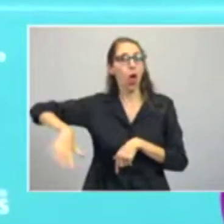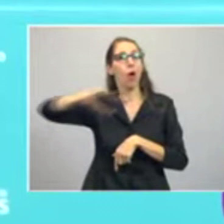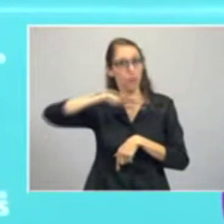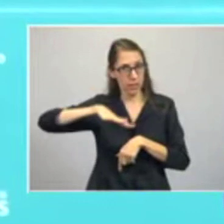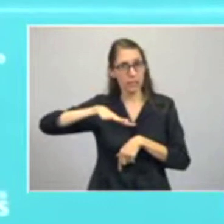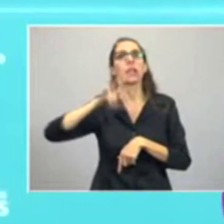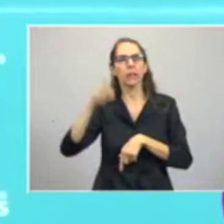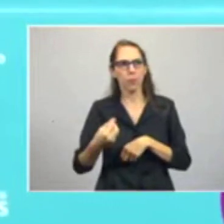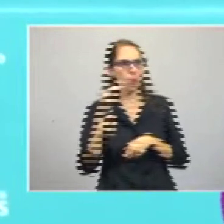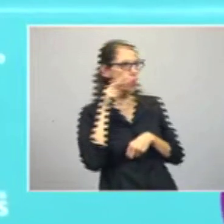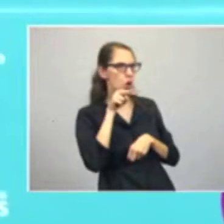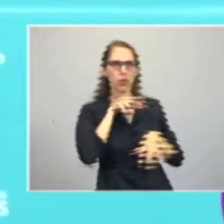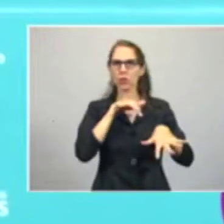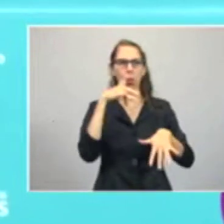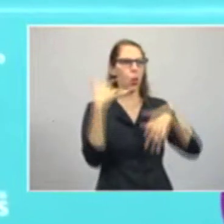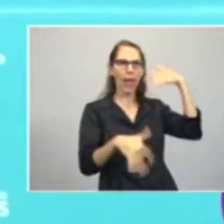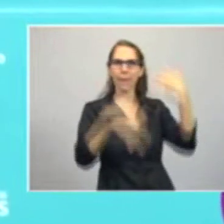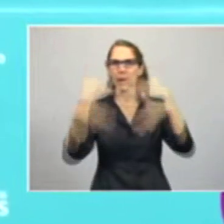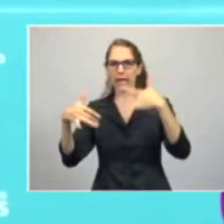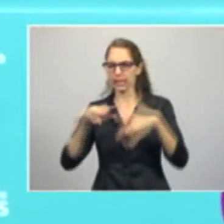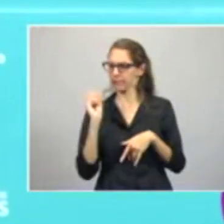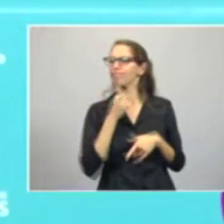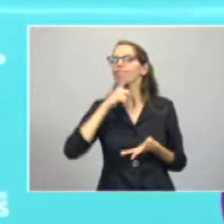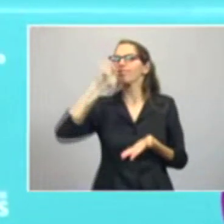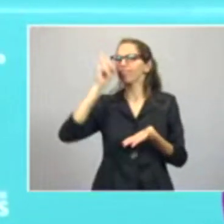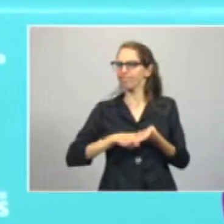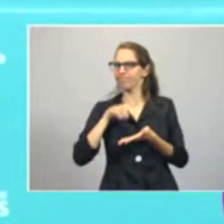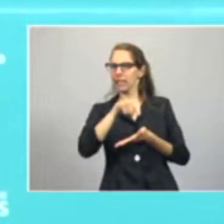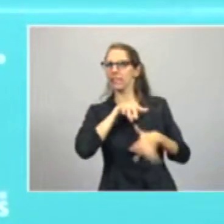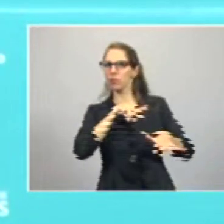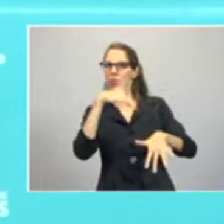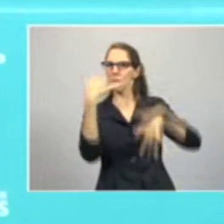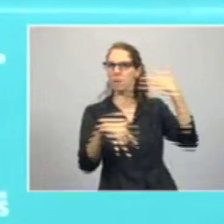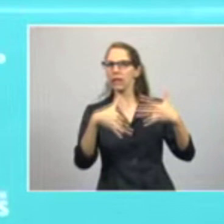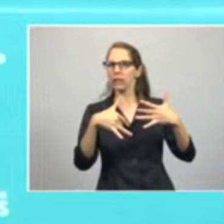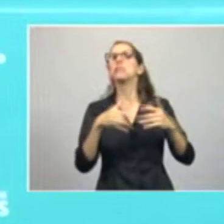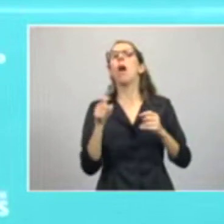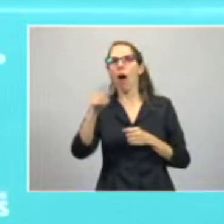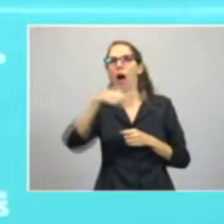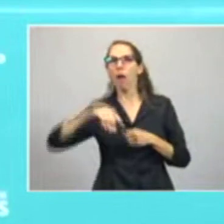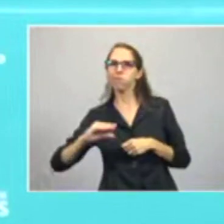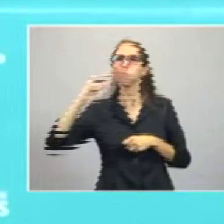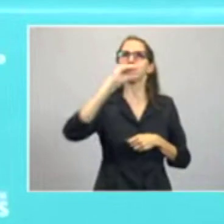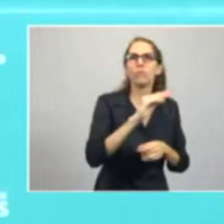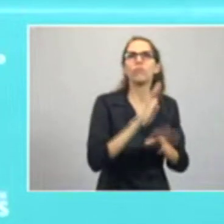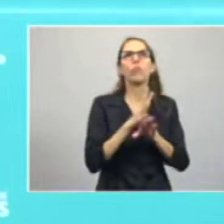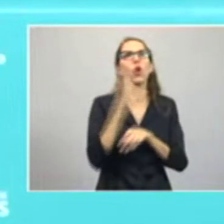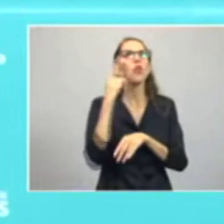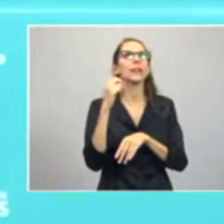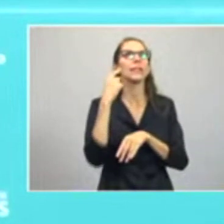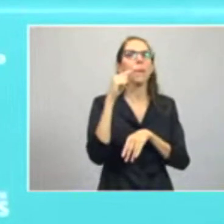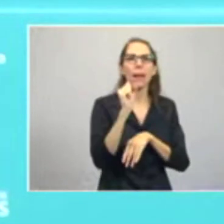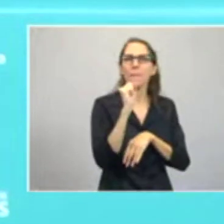emergencias que decretó este gobierno provincial, se asistió con lo que hoy sería 90.000 millones de pesos en